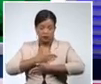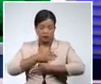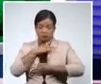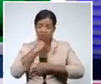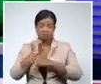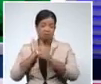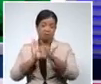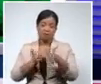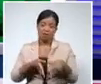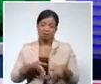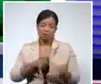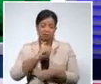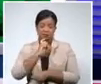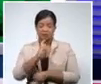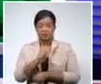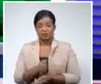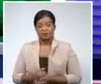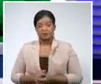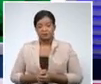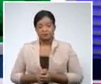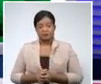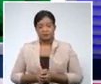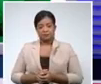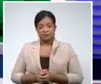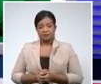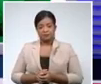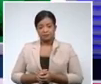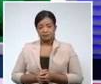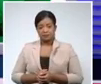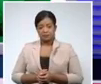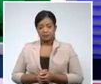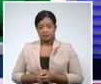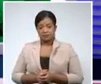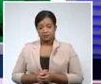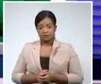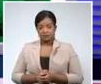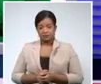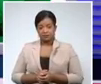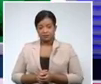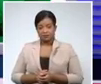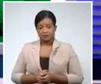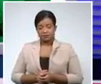fue posible su reanimación a pesar de las maniobras aplicadas.